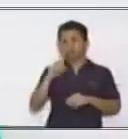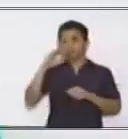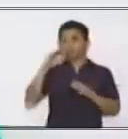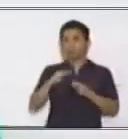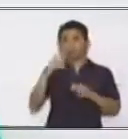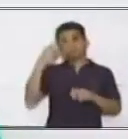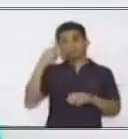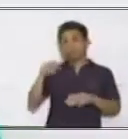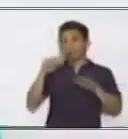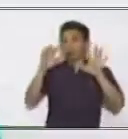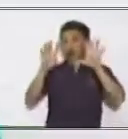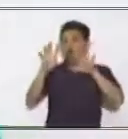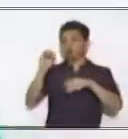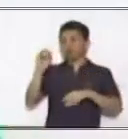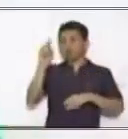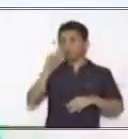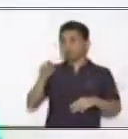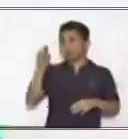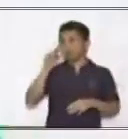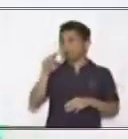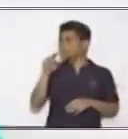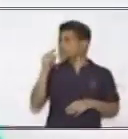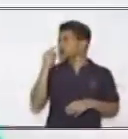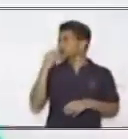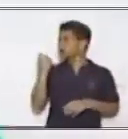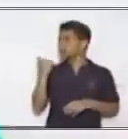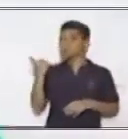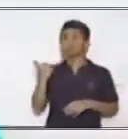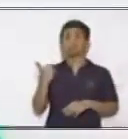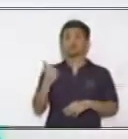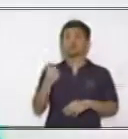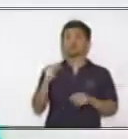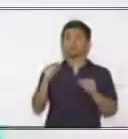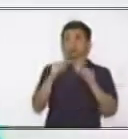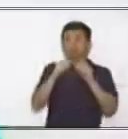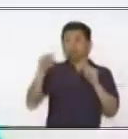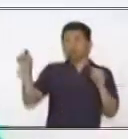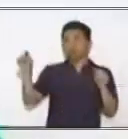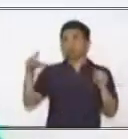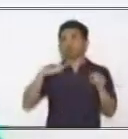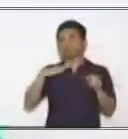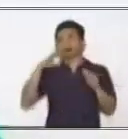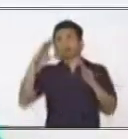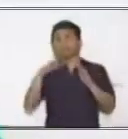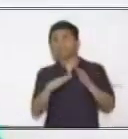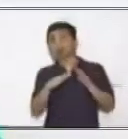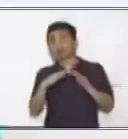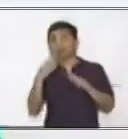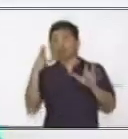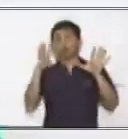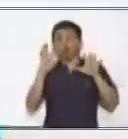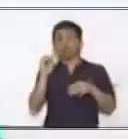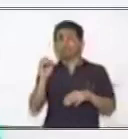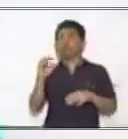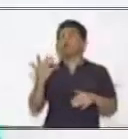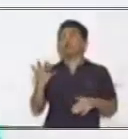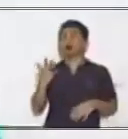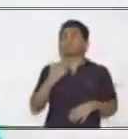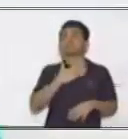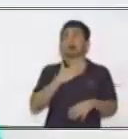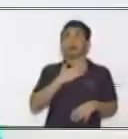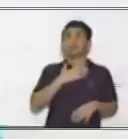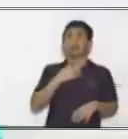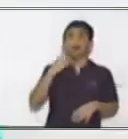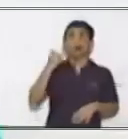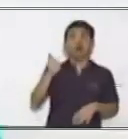muevo para acá, el ángulo de aquí es menor que 90. Cuando sea menor que 90 es un ángulo